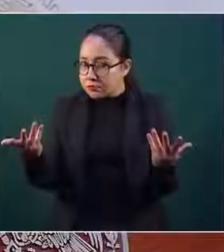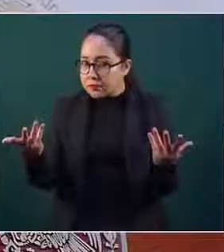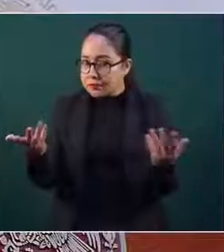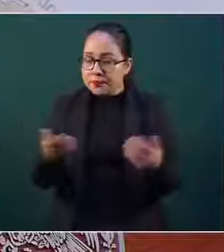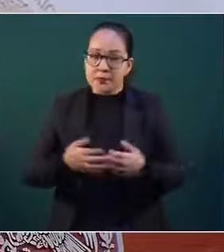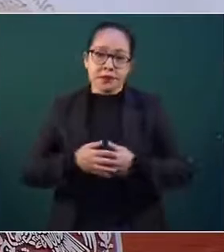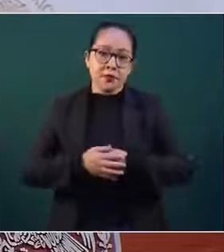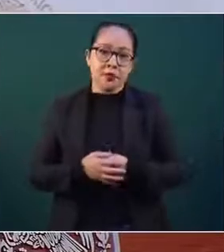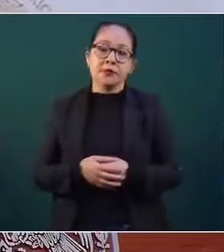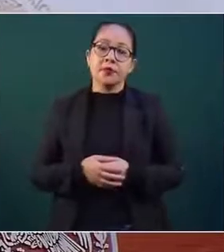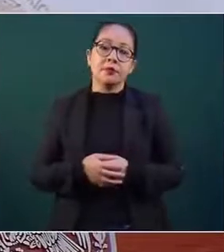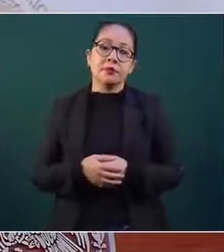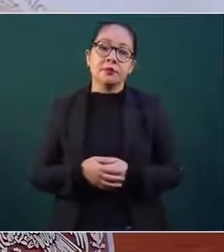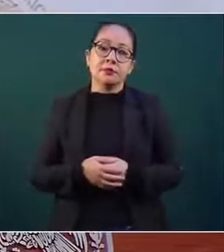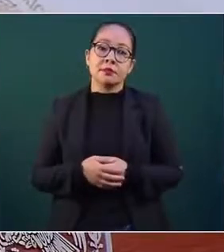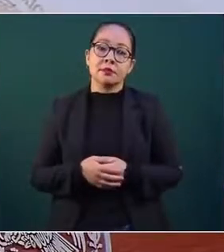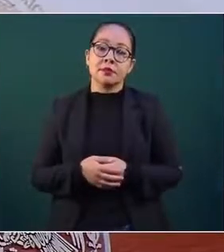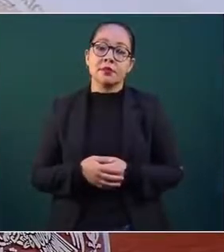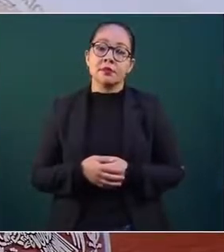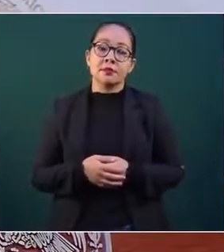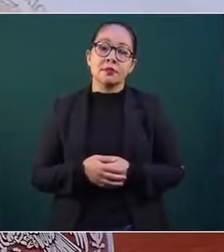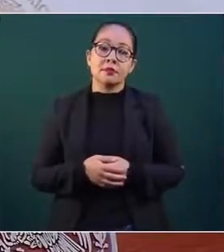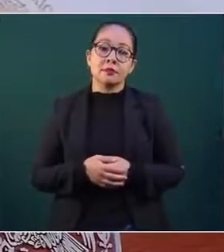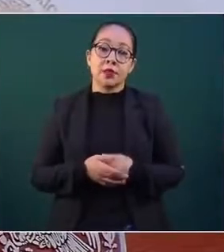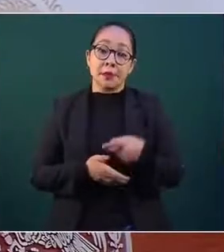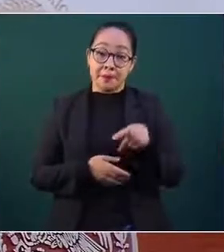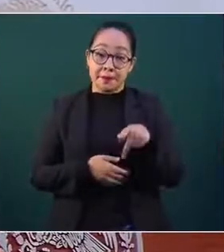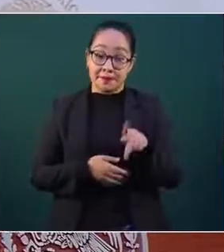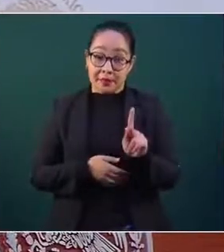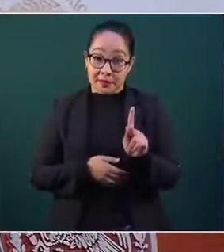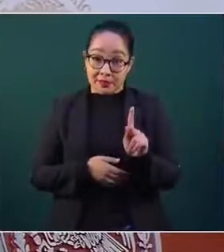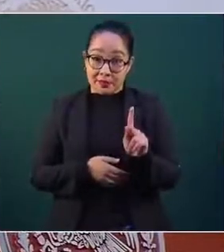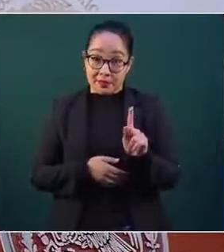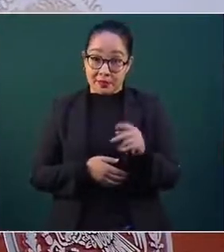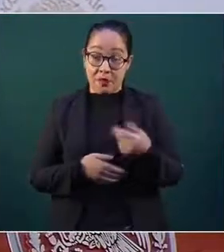Pero el servicio público no es